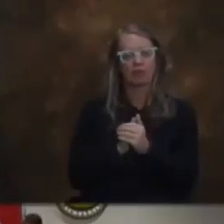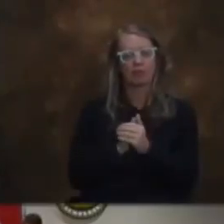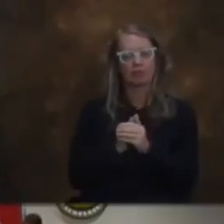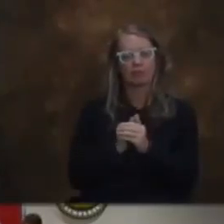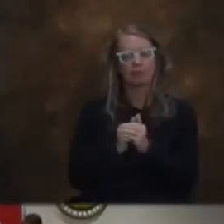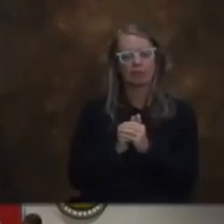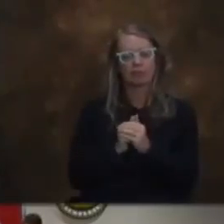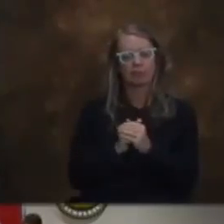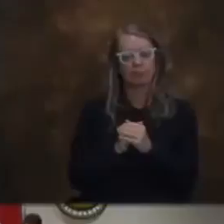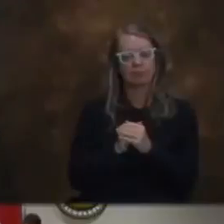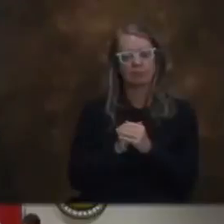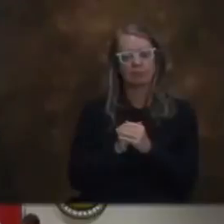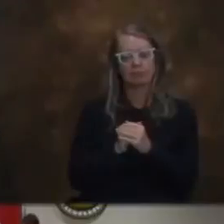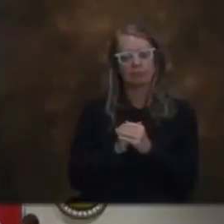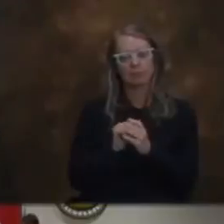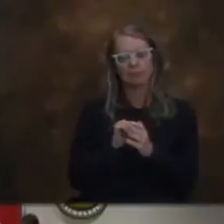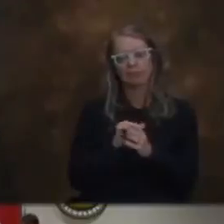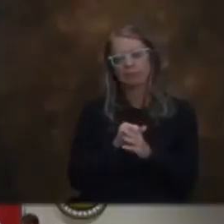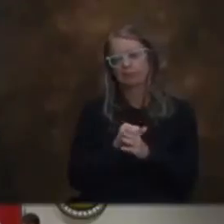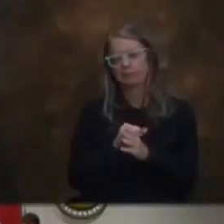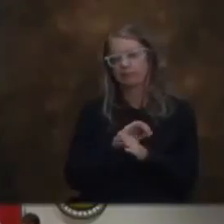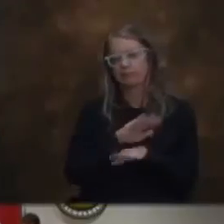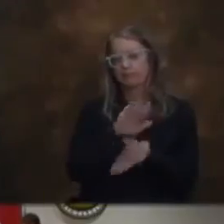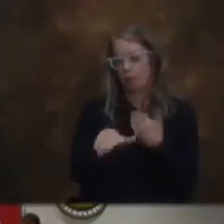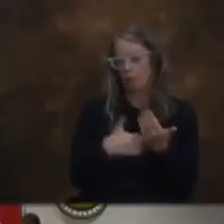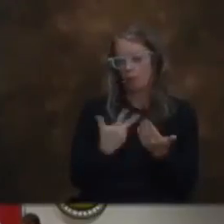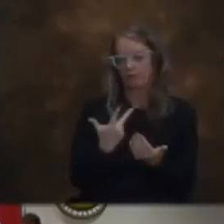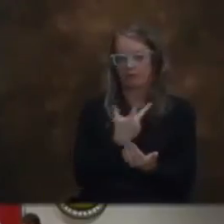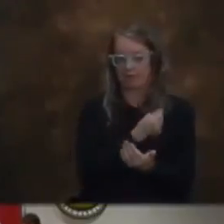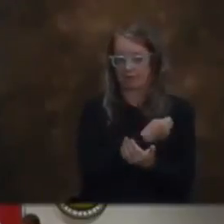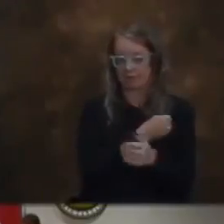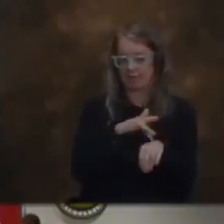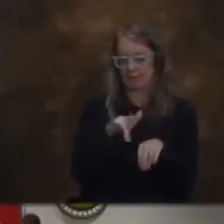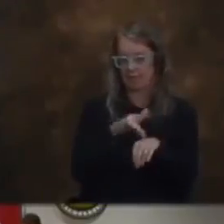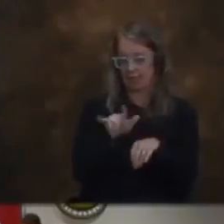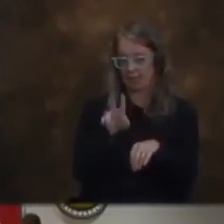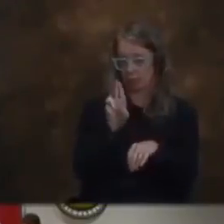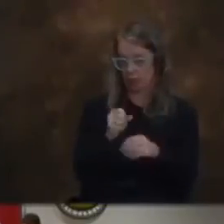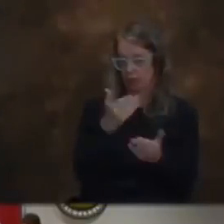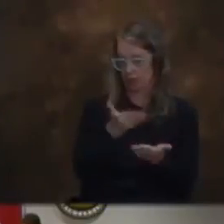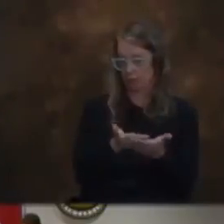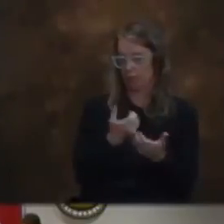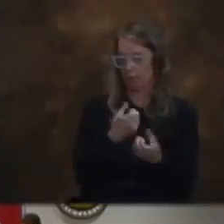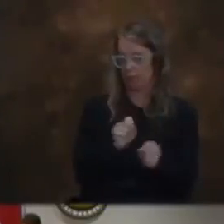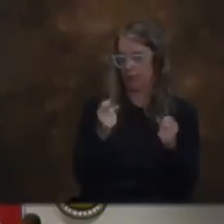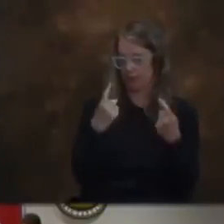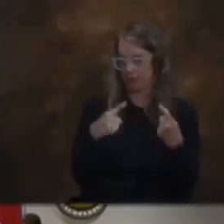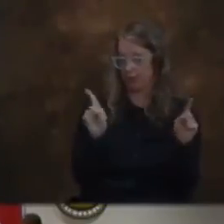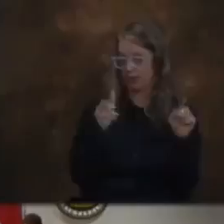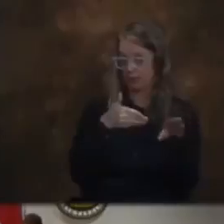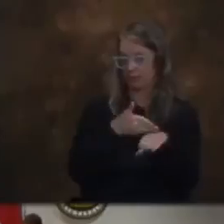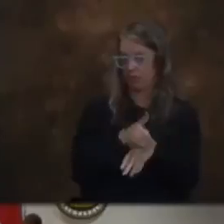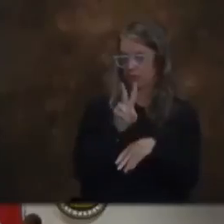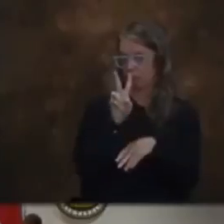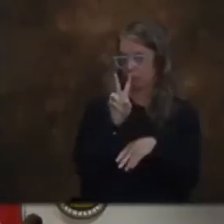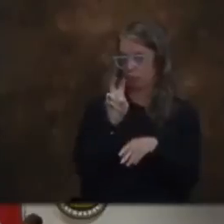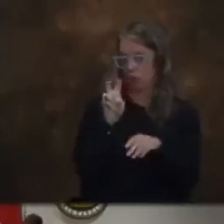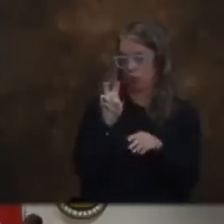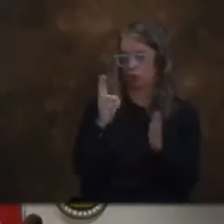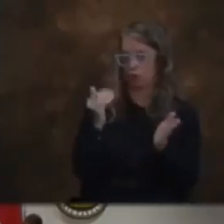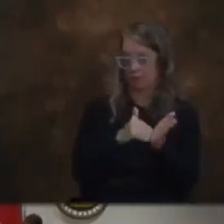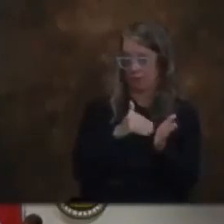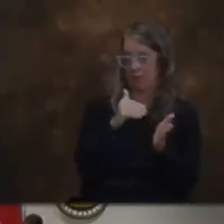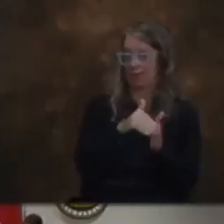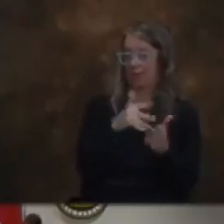las vacunas contra el coronavirus en eeuu han sido se han mostrado que son seguras